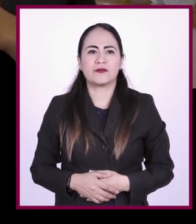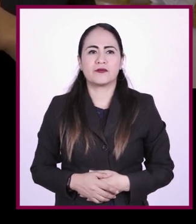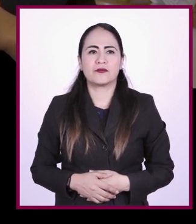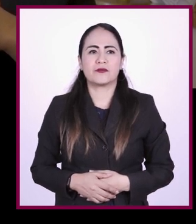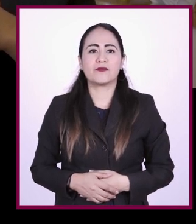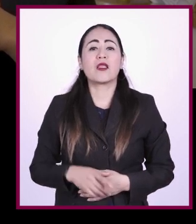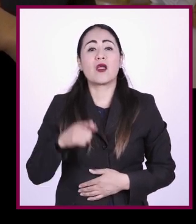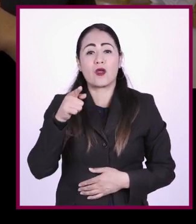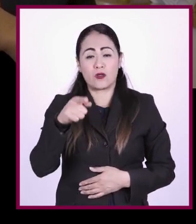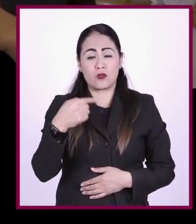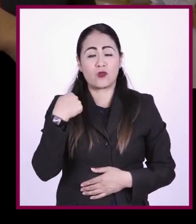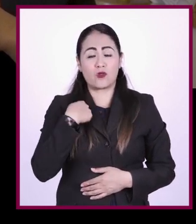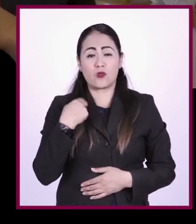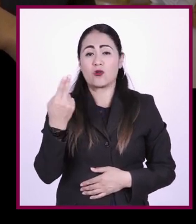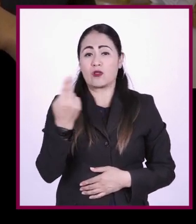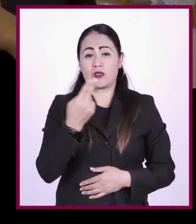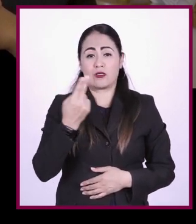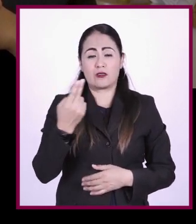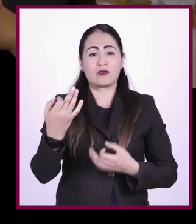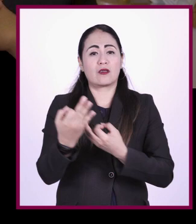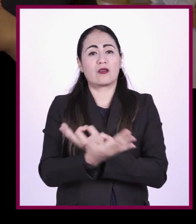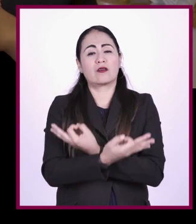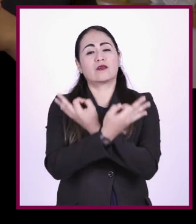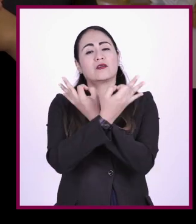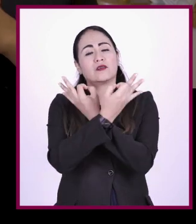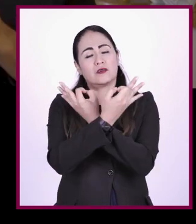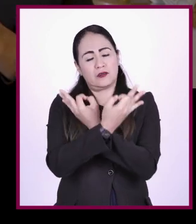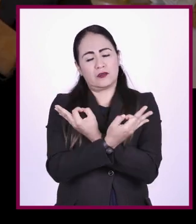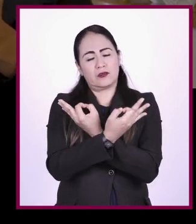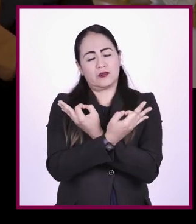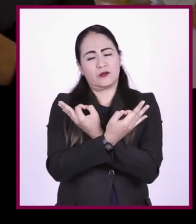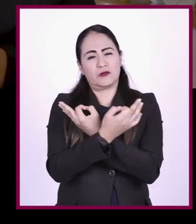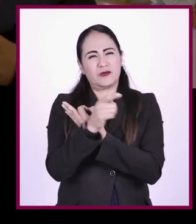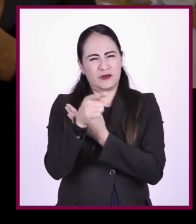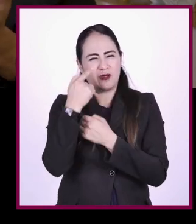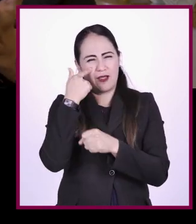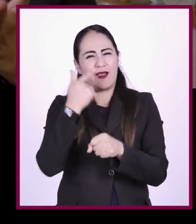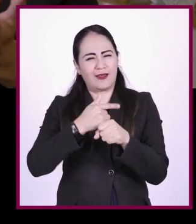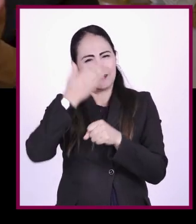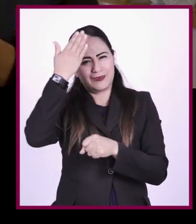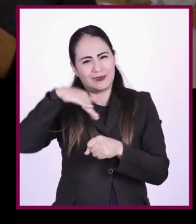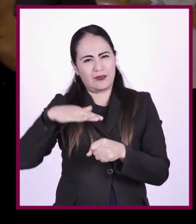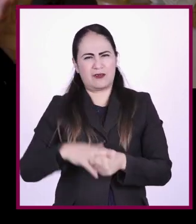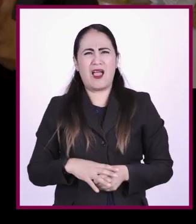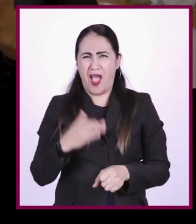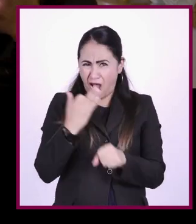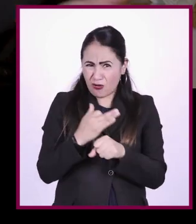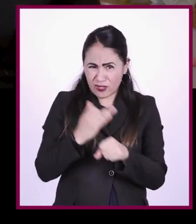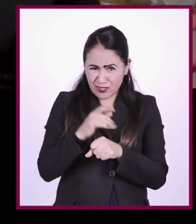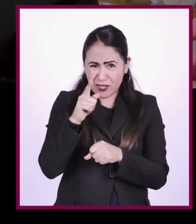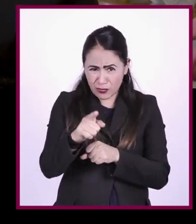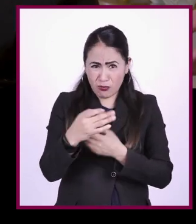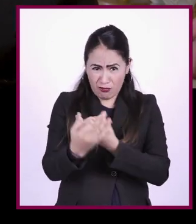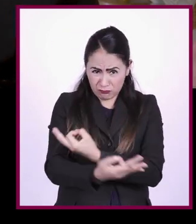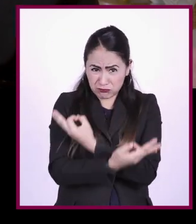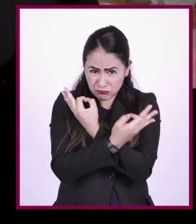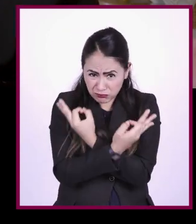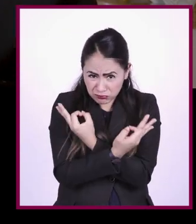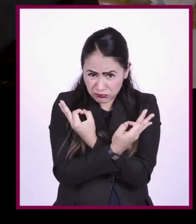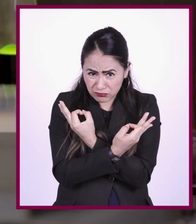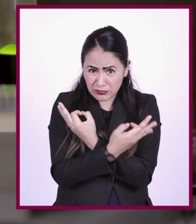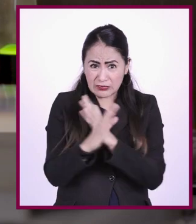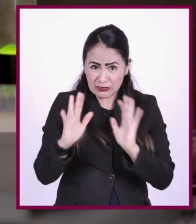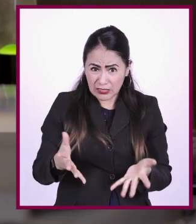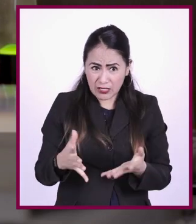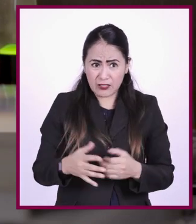¿Ves por qué hago mis meditaciones? Híjole, pero no vas a meditar ahorita, ¿o sí,